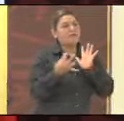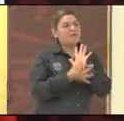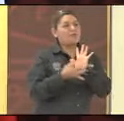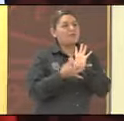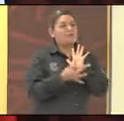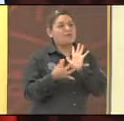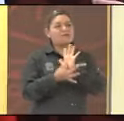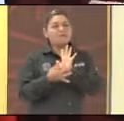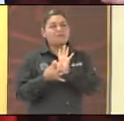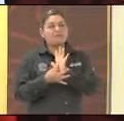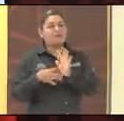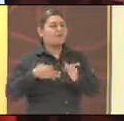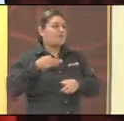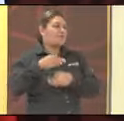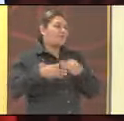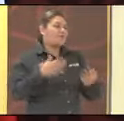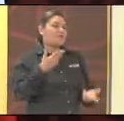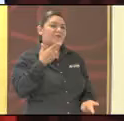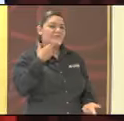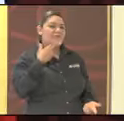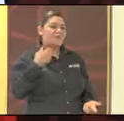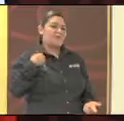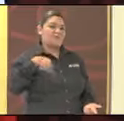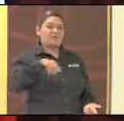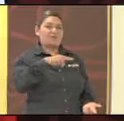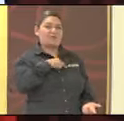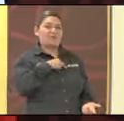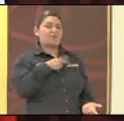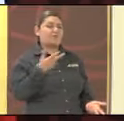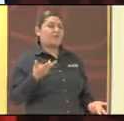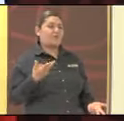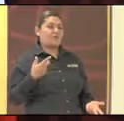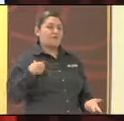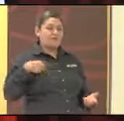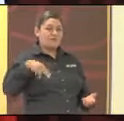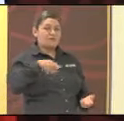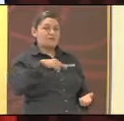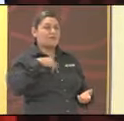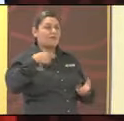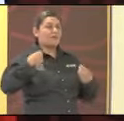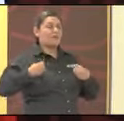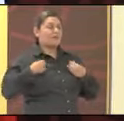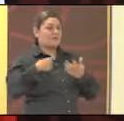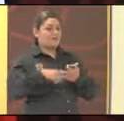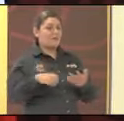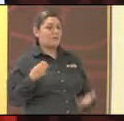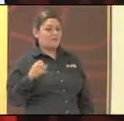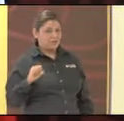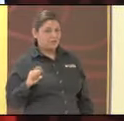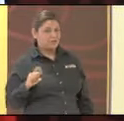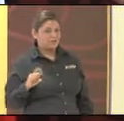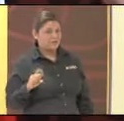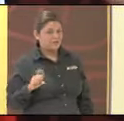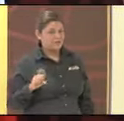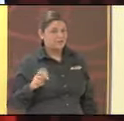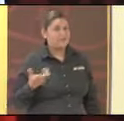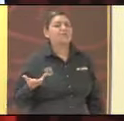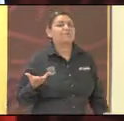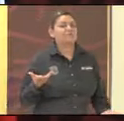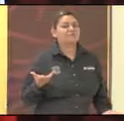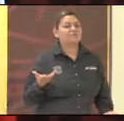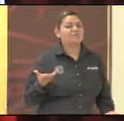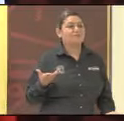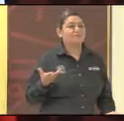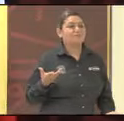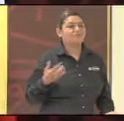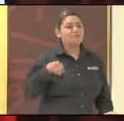fallar. Digo, ni nosotros tenemos la vida comprada, ¿o sí? Entonces,